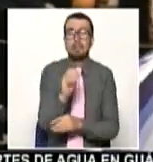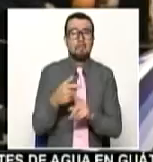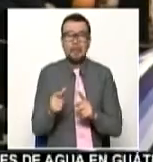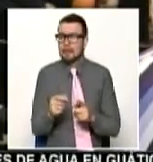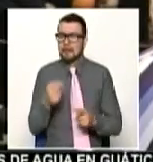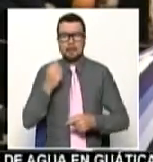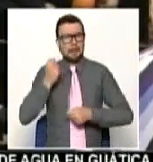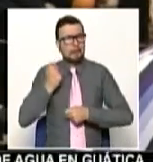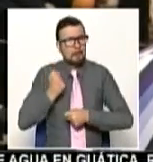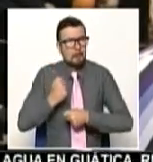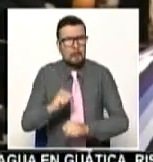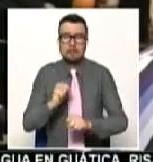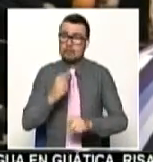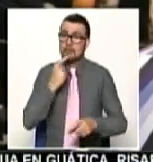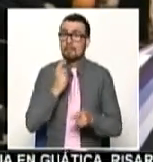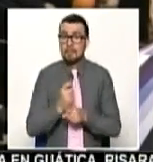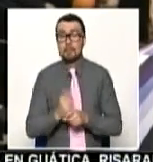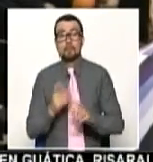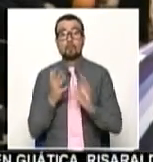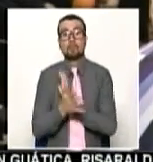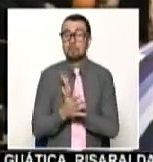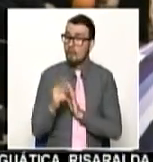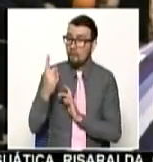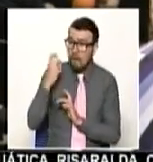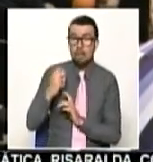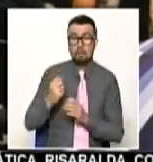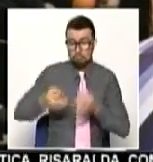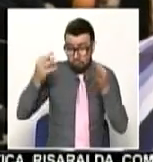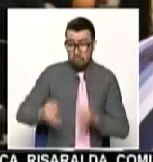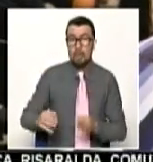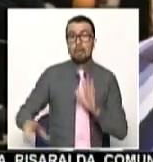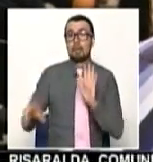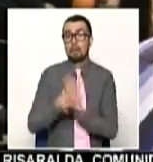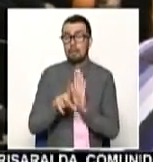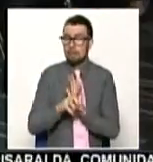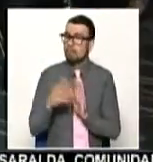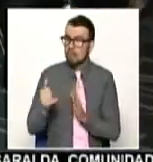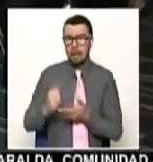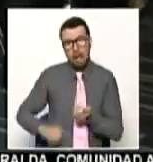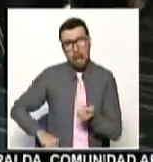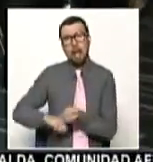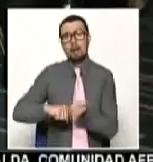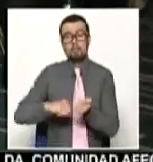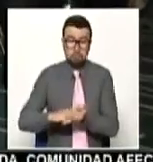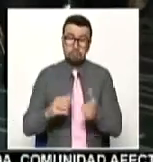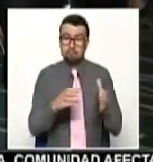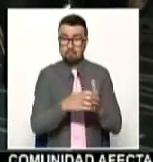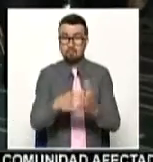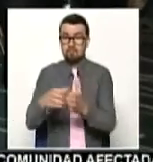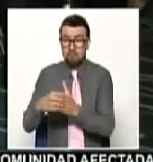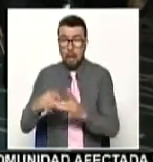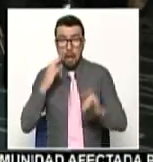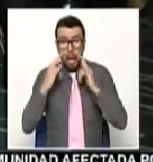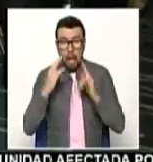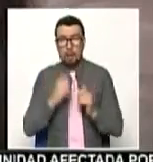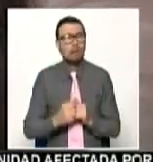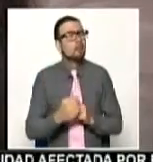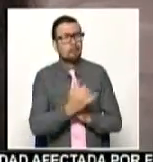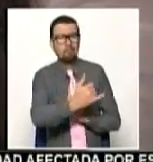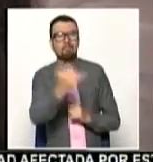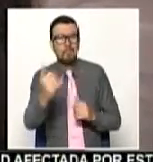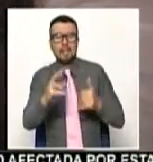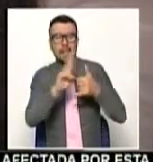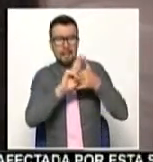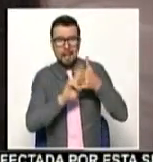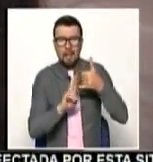se ha venido reclamando, de que haya una iniciativa legislativa que precisamente fortalezca las personerías municipales. Asimismo, lo ratificaron los personeros de varias regiones,